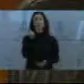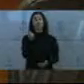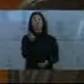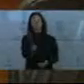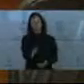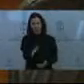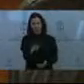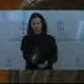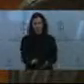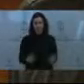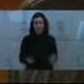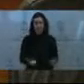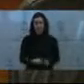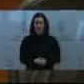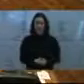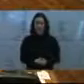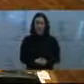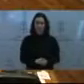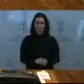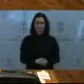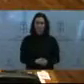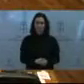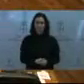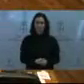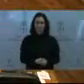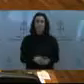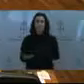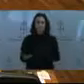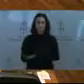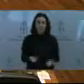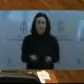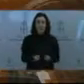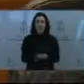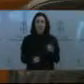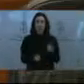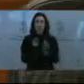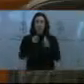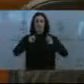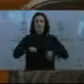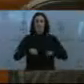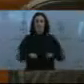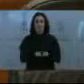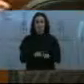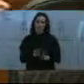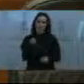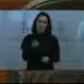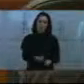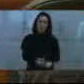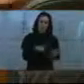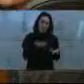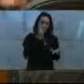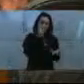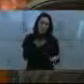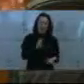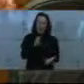con un incremento en algunos casos del éxito y en otros casos con unos datos que nos indican que